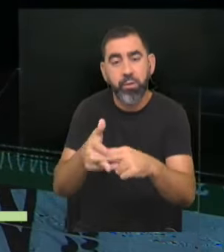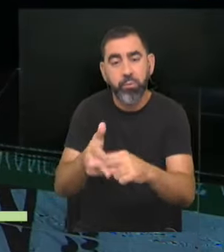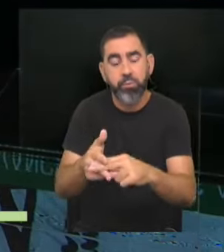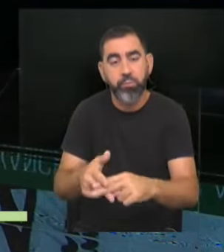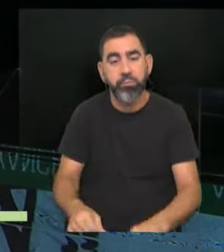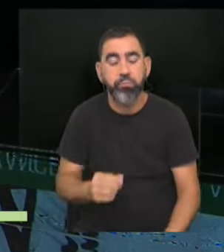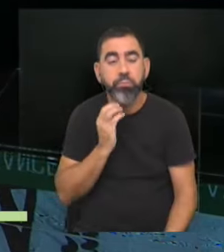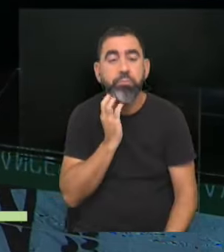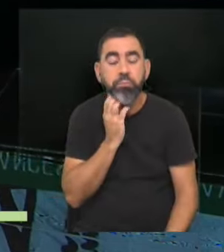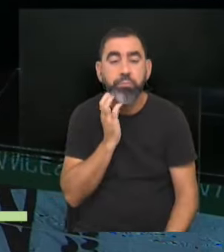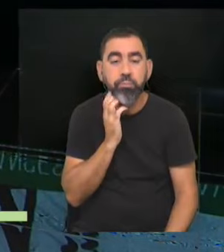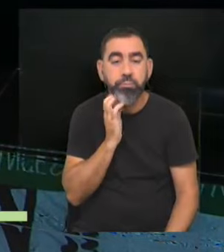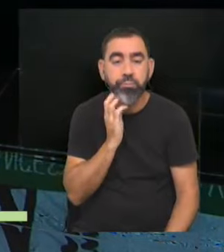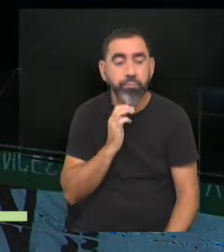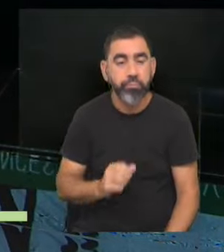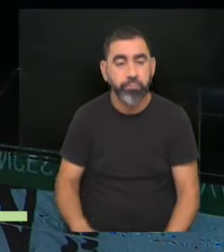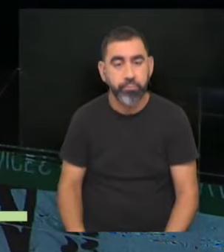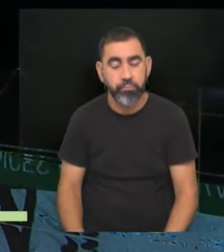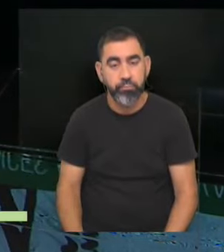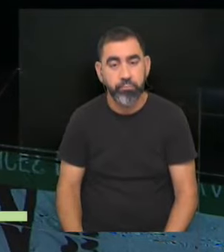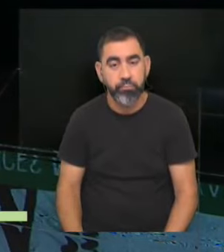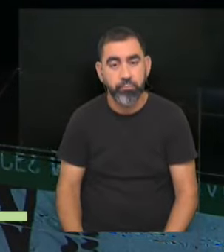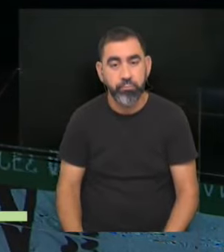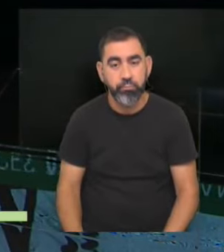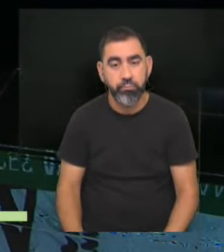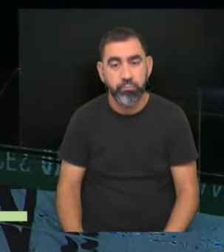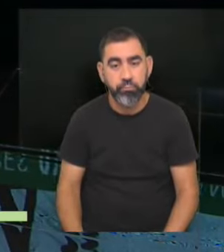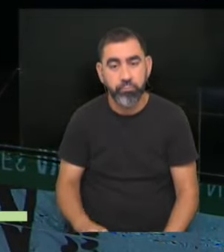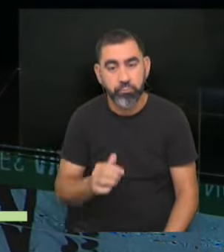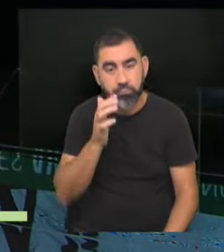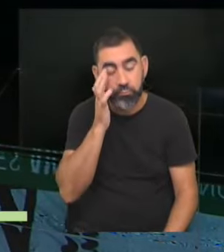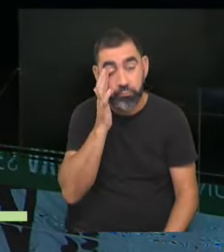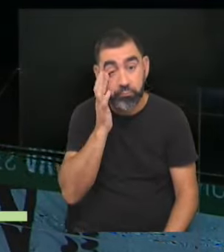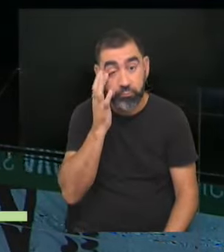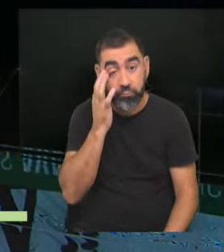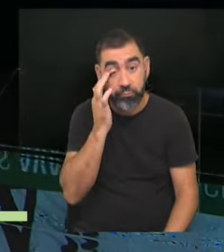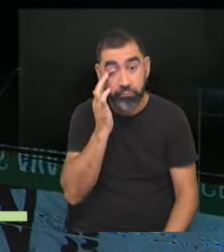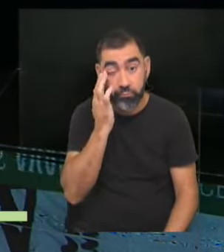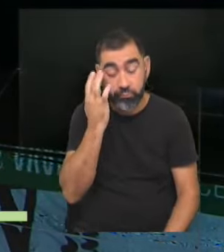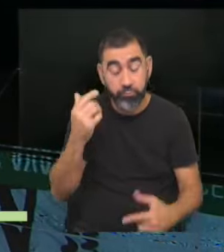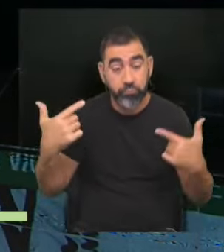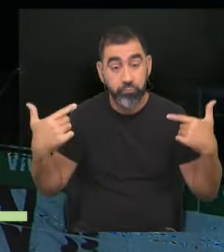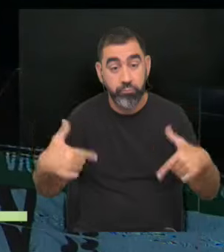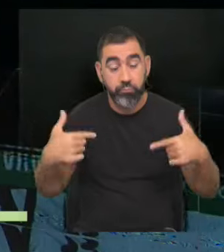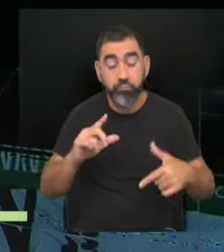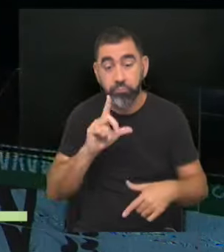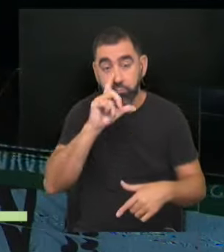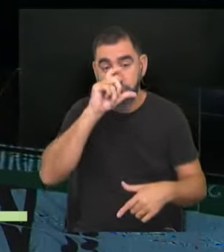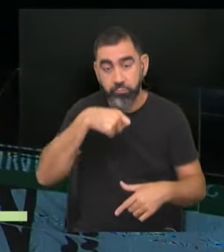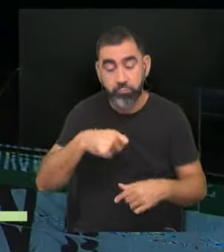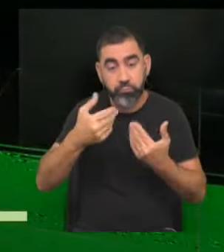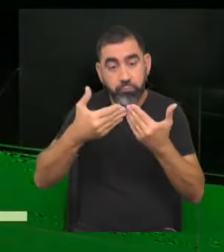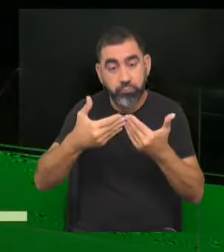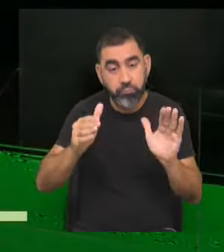es decir o Los costos asociados que implica recibir estas cuatro naves de entrenamiento la intendencia de Montevideo